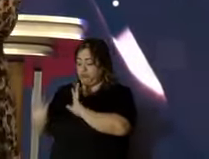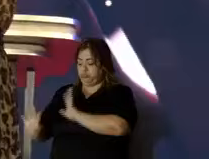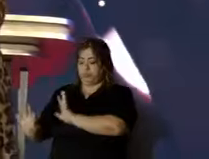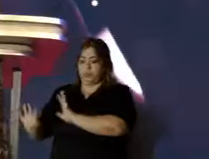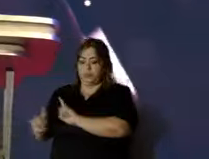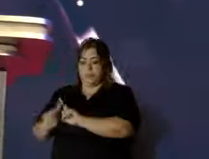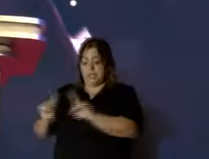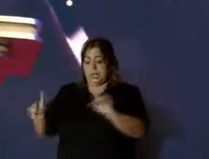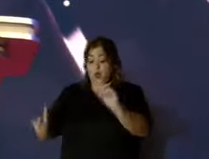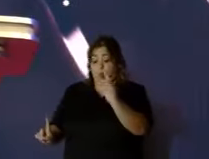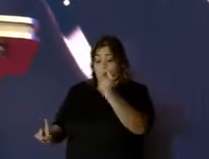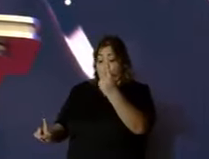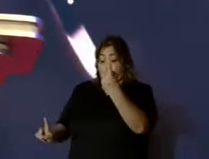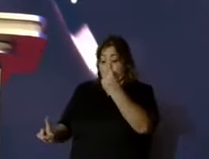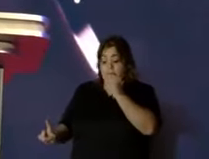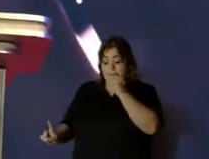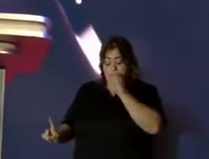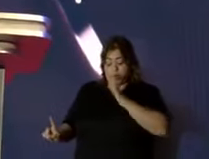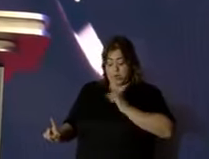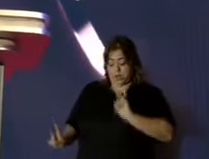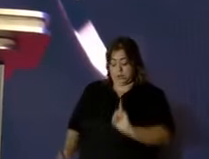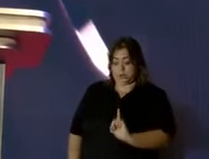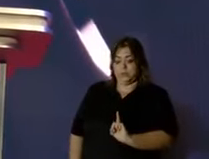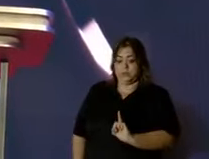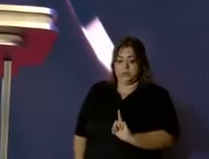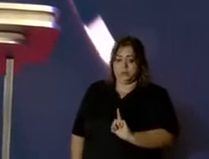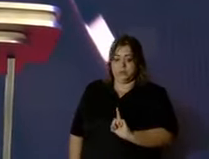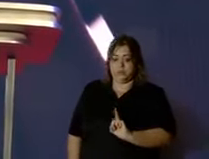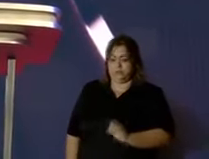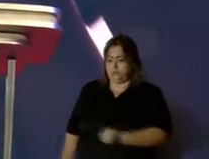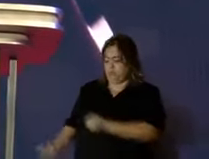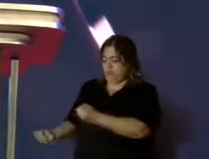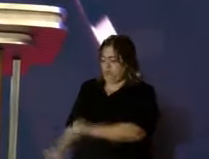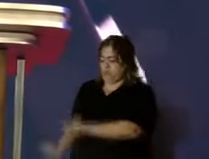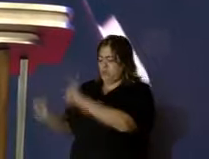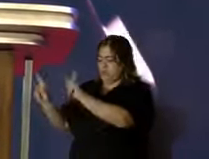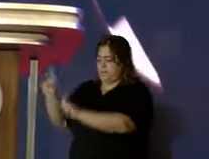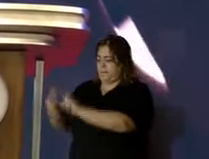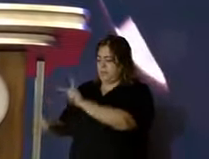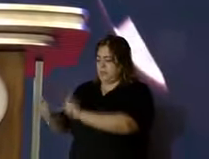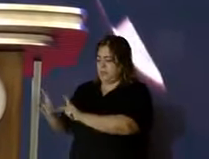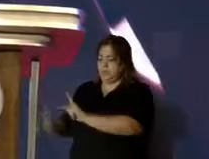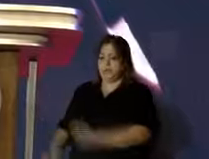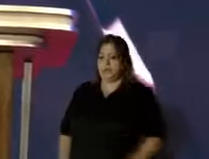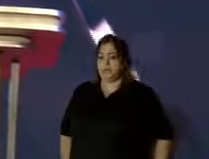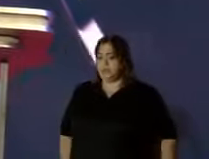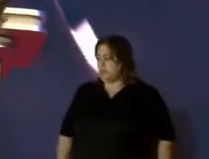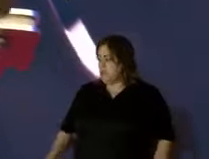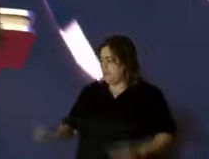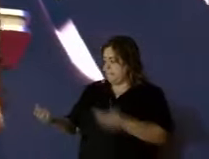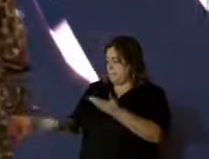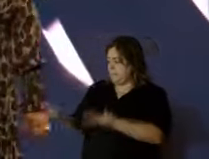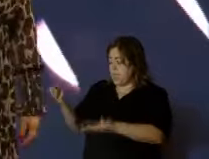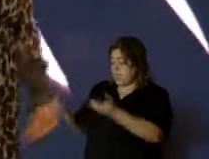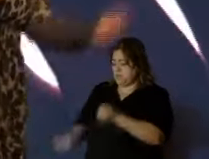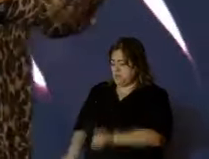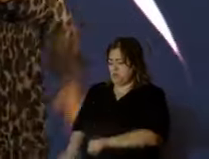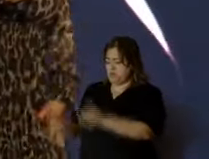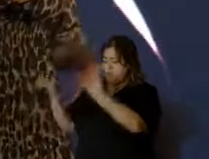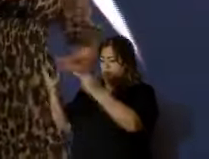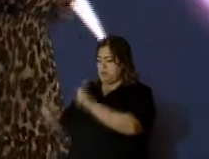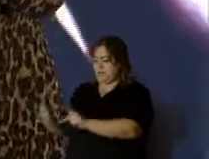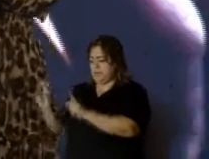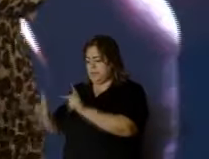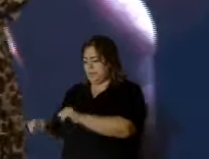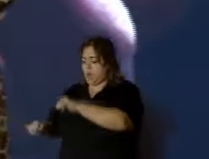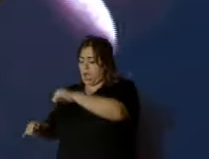Pero una sola. ¿Cuánta necesidad había en esa multitud? Muchísima. ¿Cuánta gente ciega quizás estaban ahí empujando unos con otros? ¿Cuántos